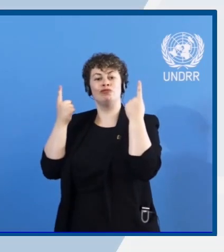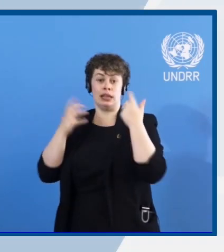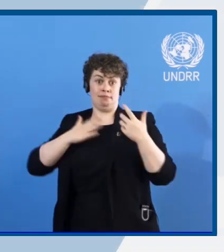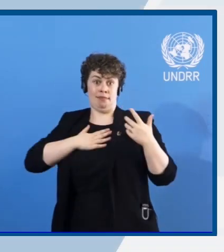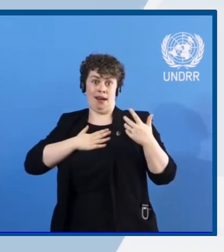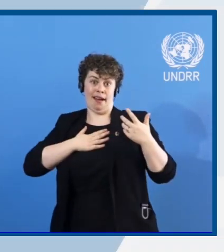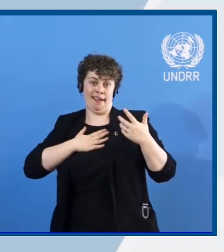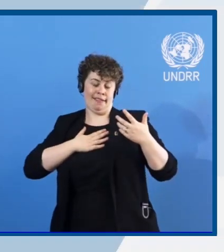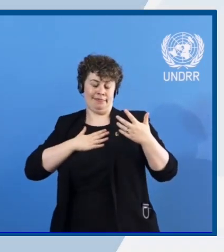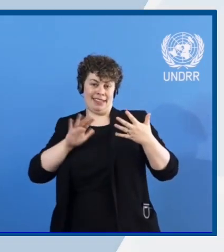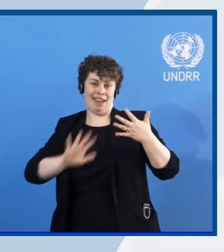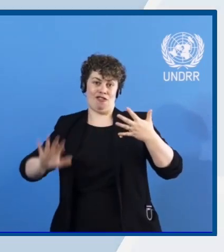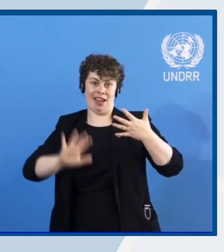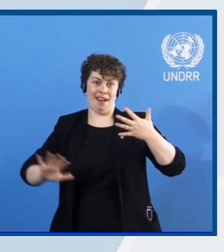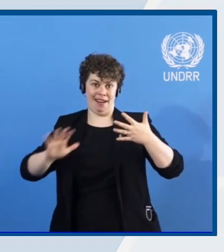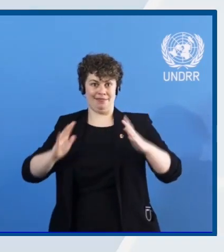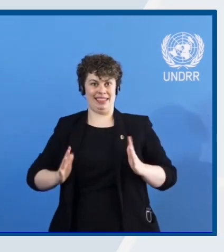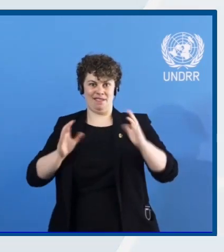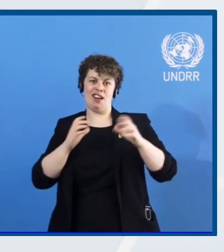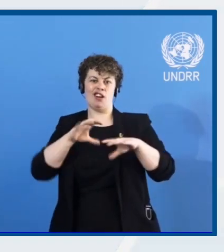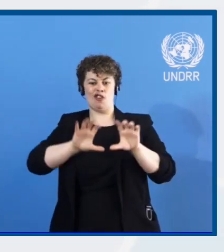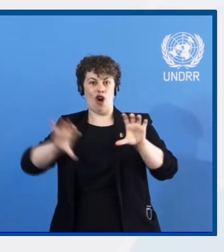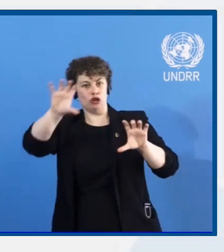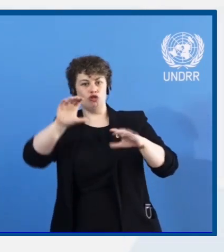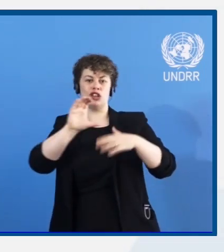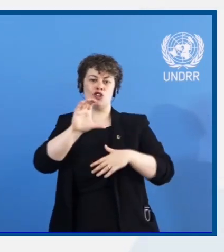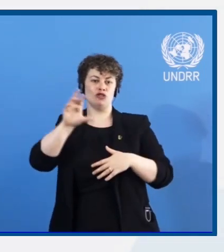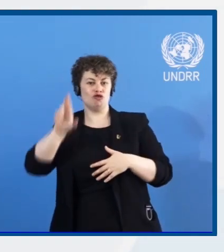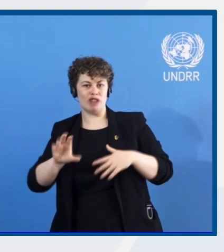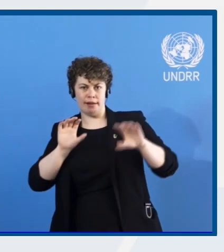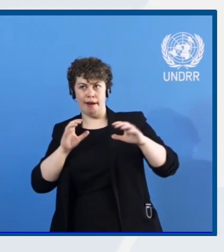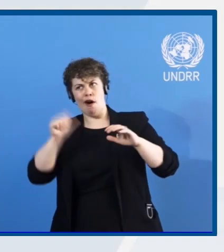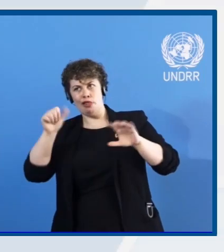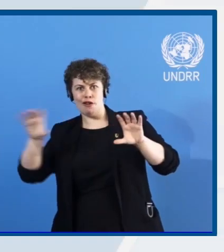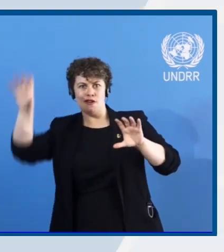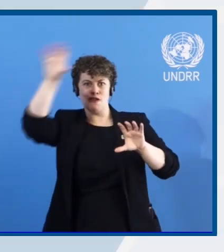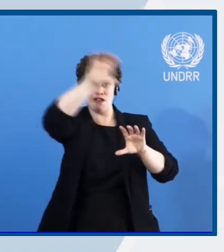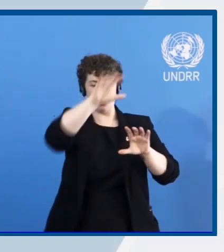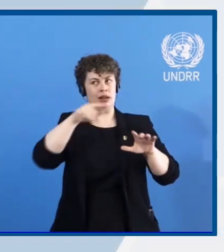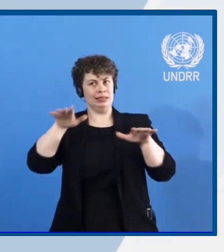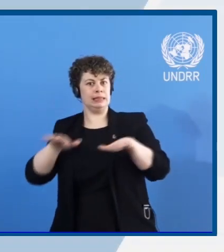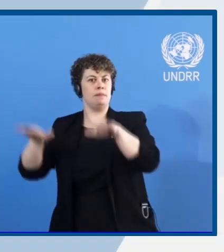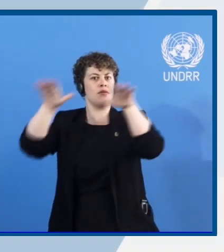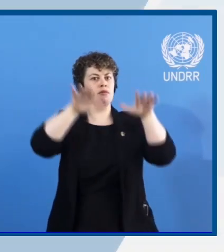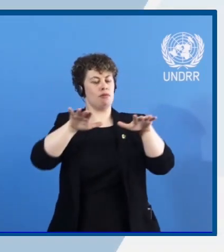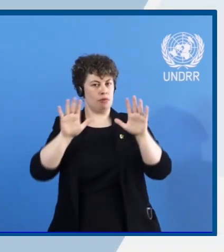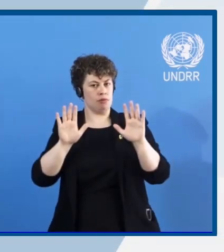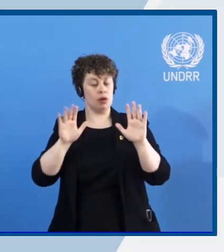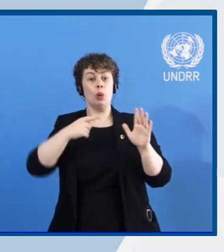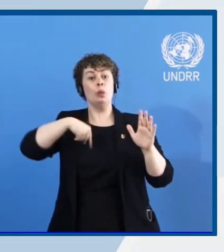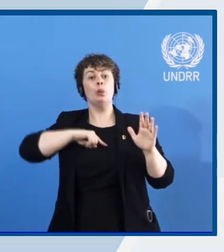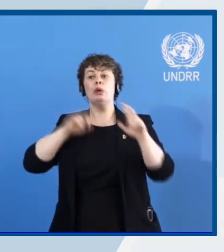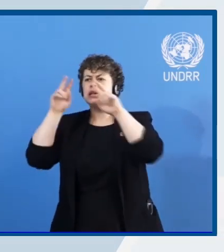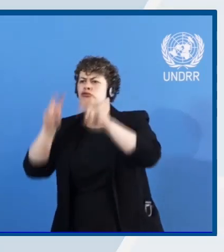de la investigación se coloca en sitios que son de carácter público, de uso público.